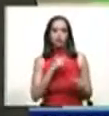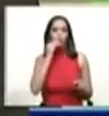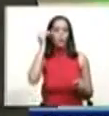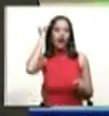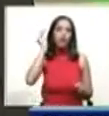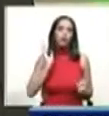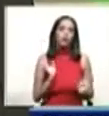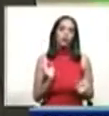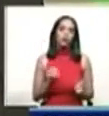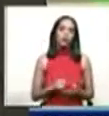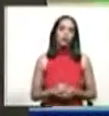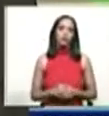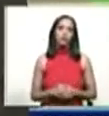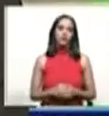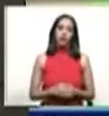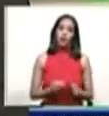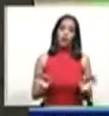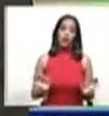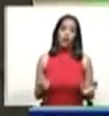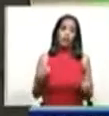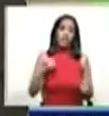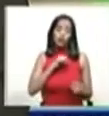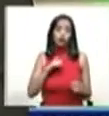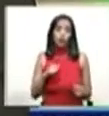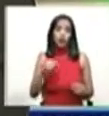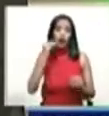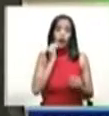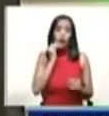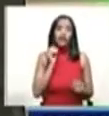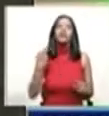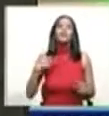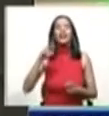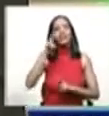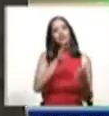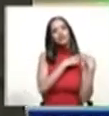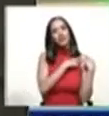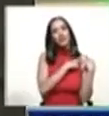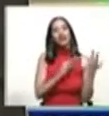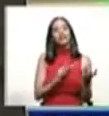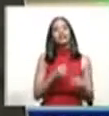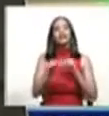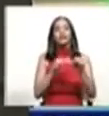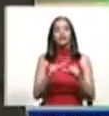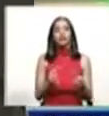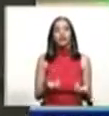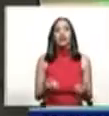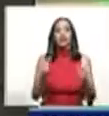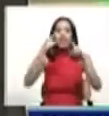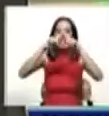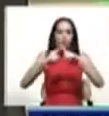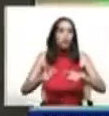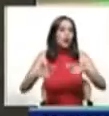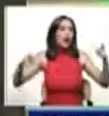esa juventud eterna. Claro. ¿Verdad? Los que ya no somos tan jóvenes tenemos la responsabilidad de asumir los correctivos con respecto a eso y de sumar. Sumar